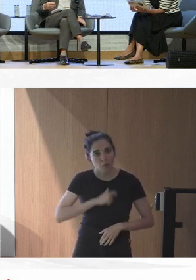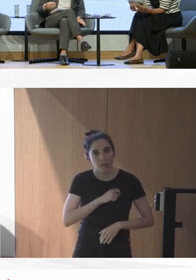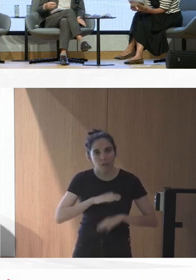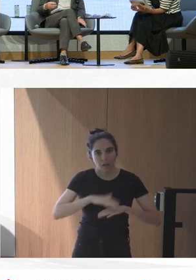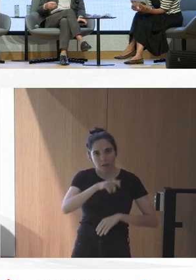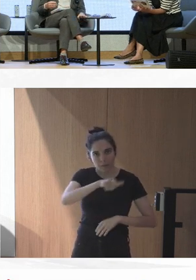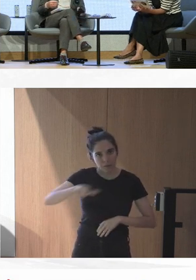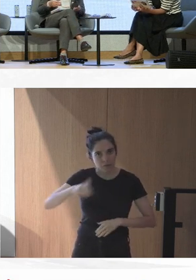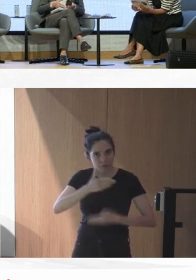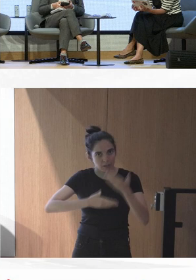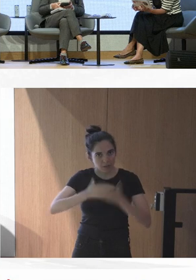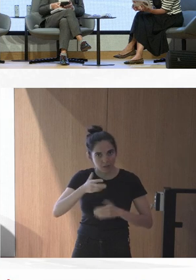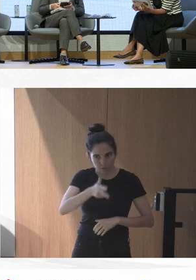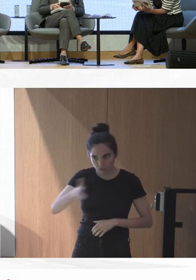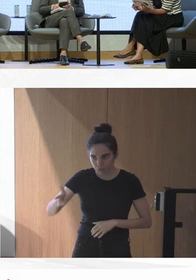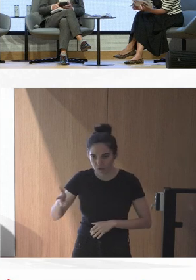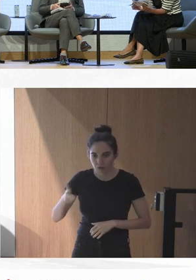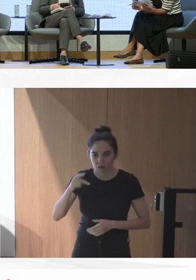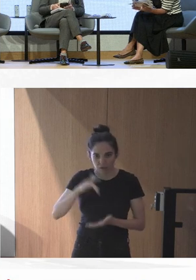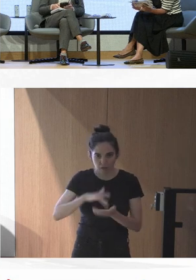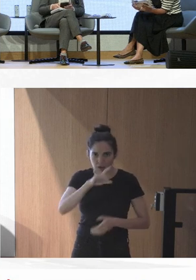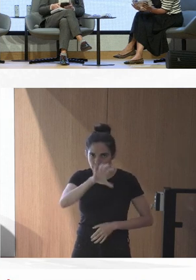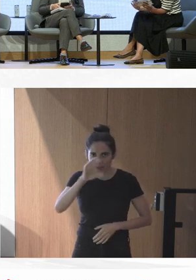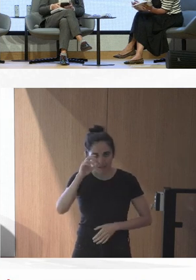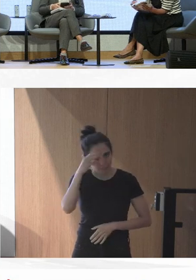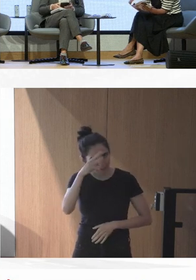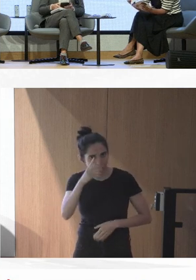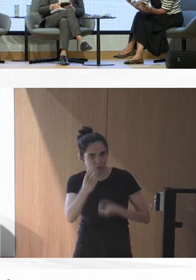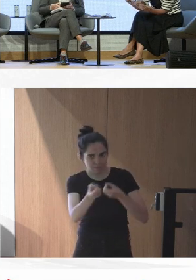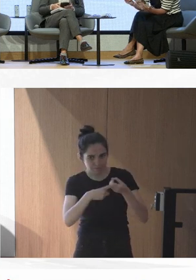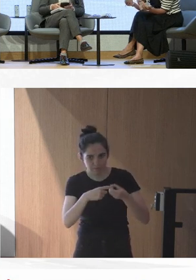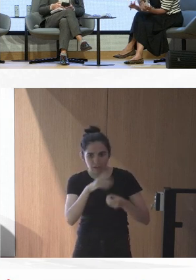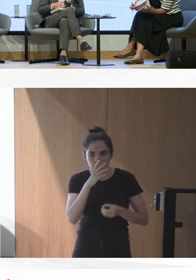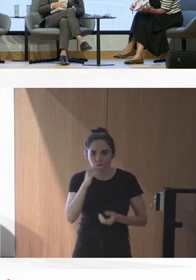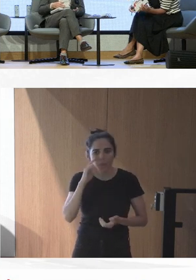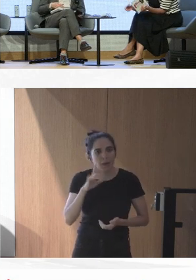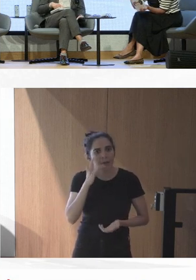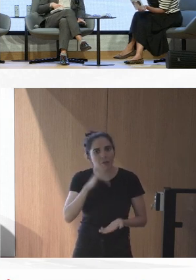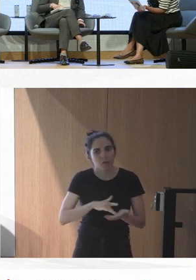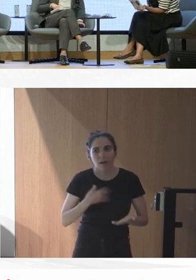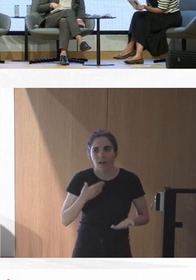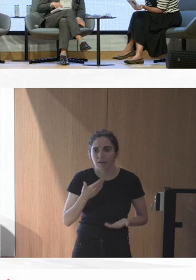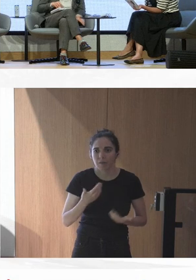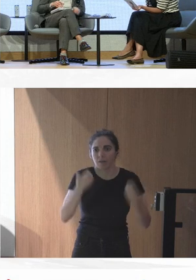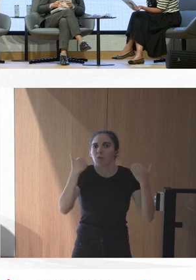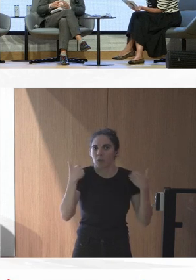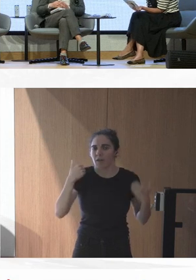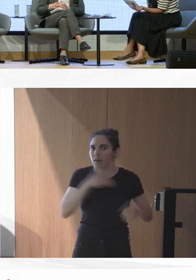en que se veía afectado México y se determinó que existía una responsabilidad del